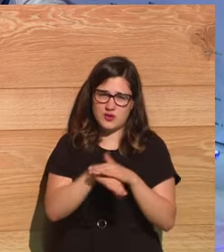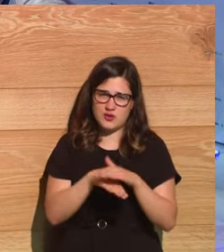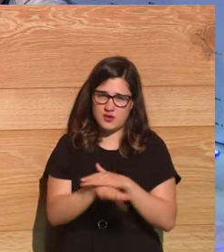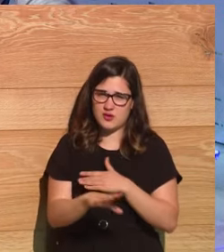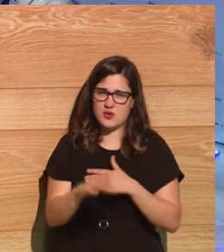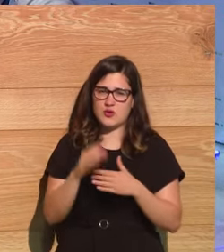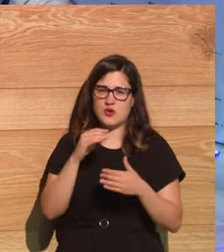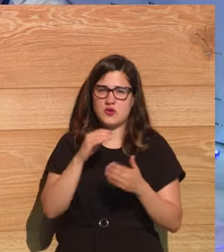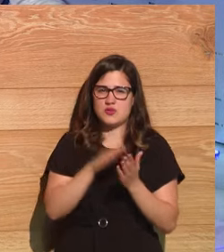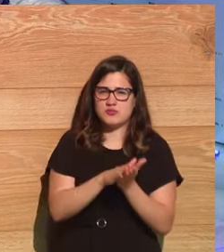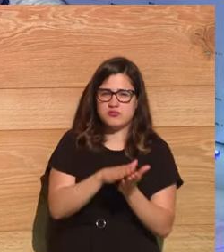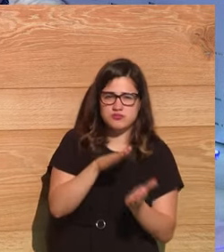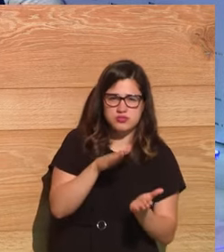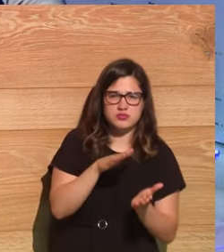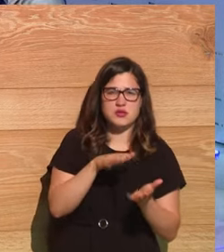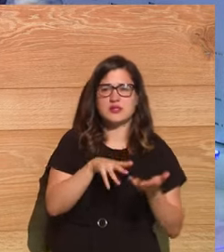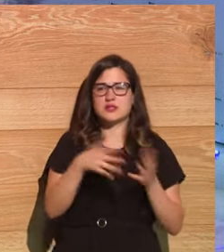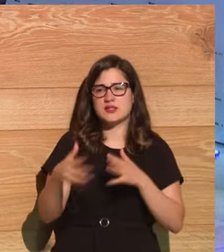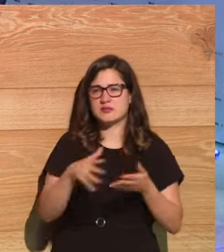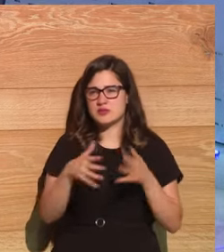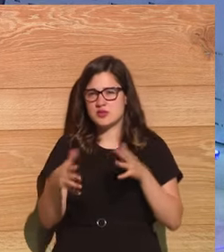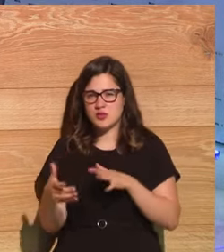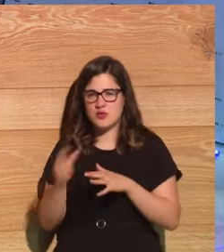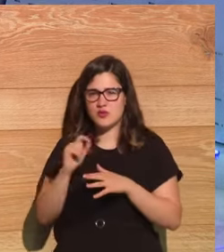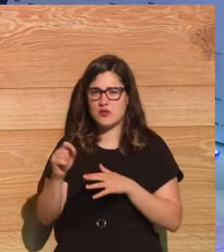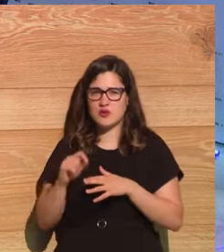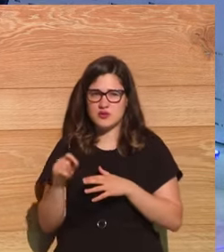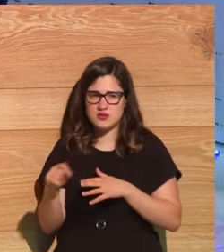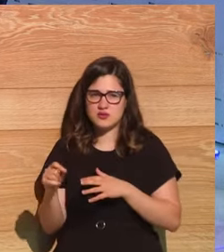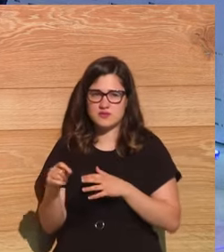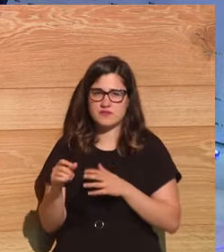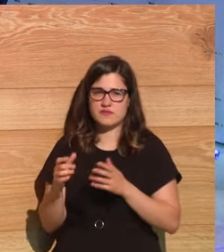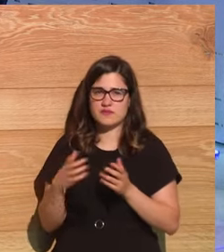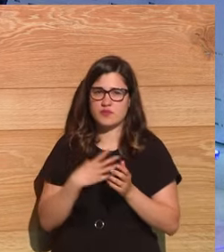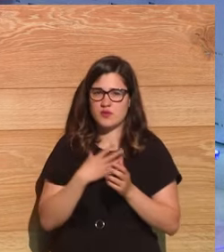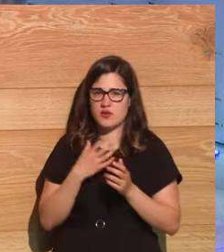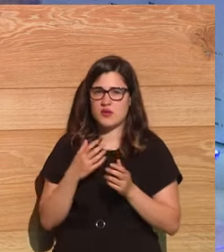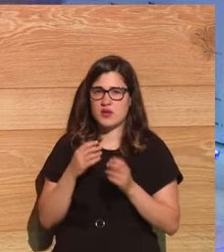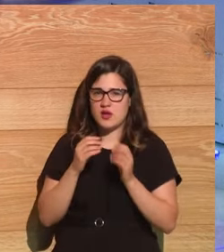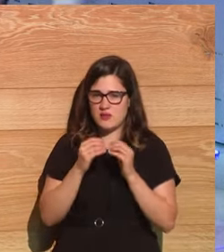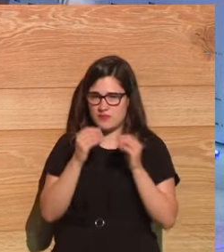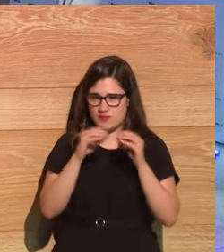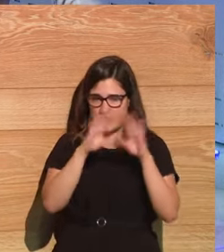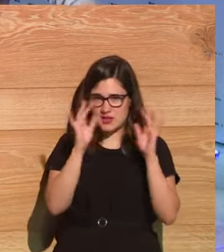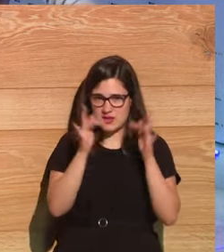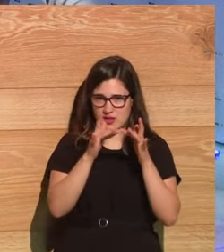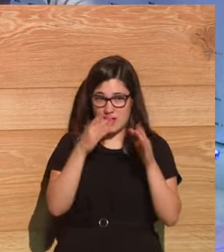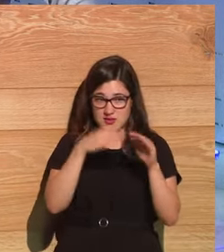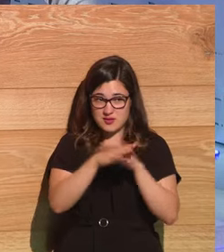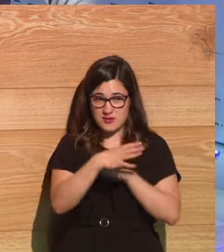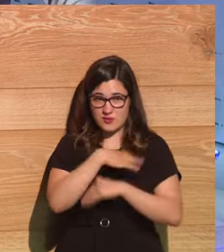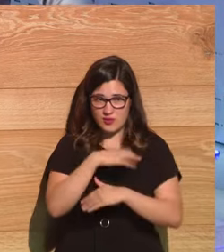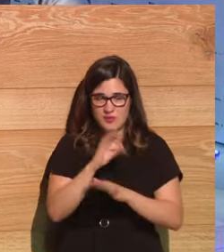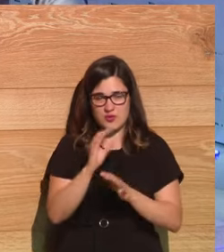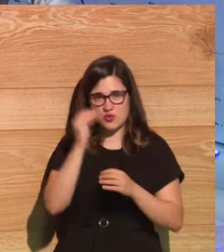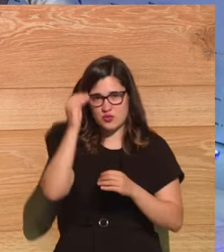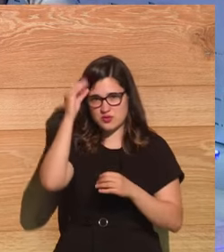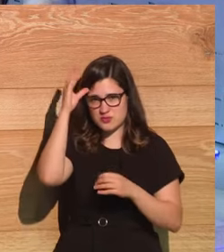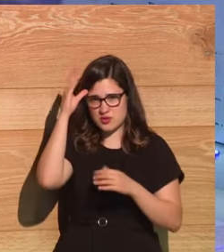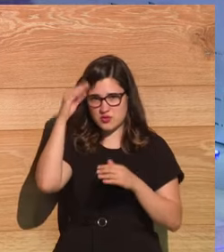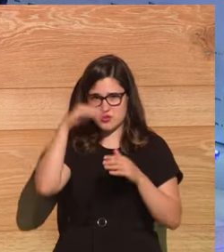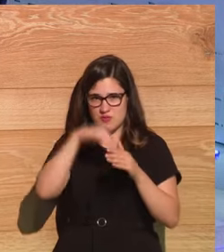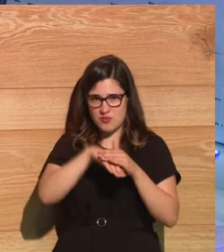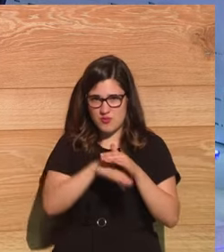archivos, hay transcripciones, hay incluso aunque sean accesibles de forma habitual, al final yo creo que se acumula ese